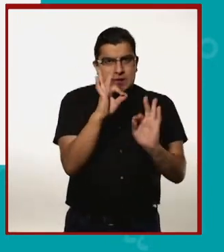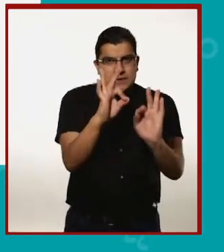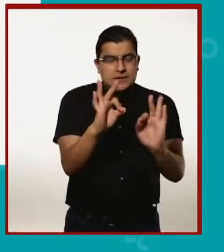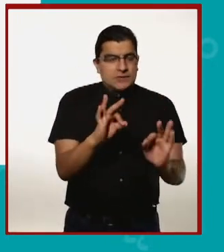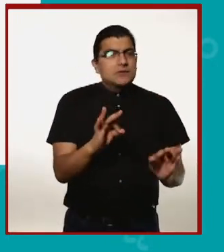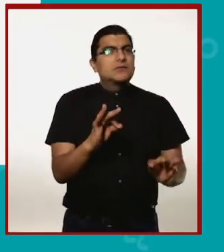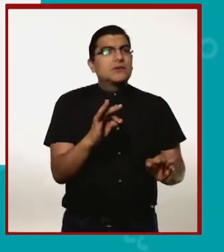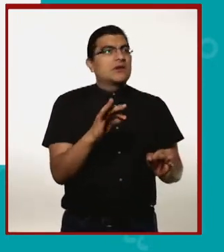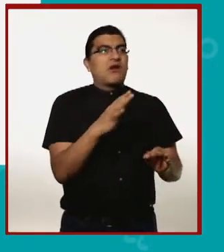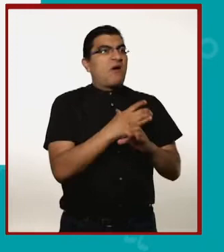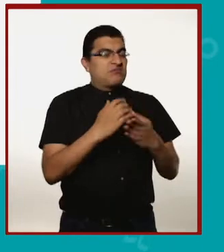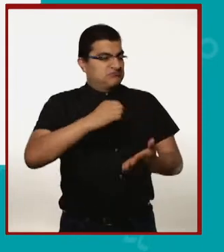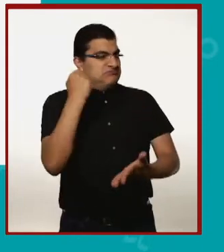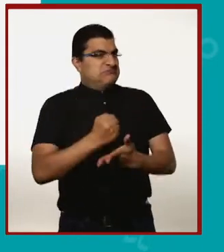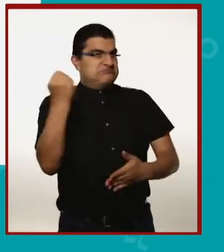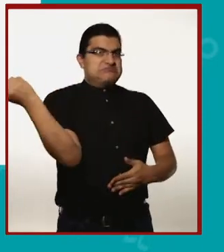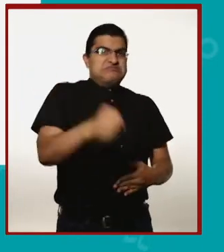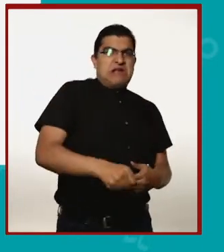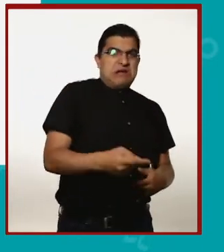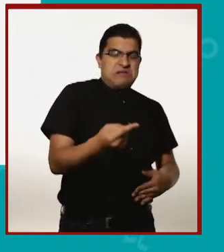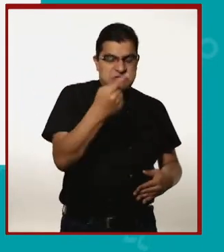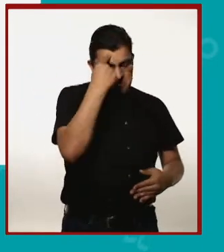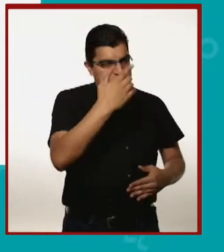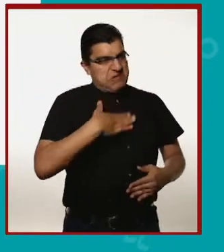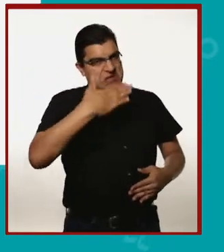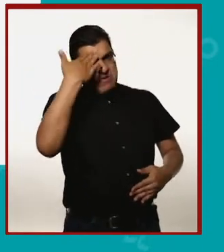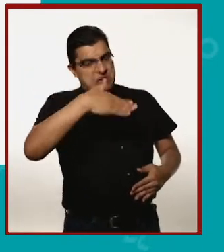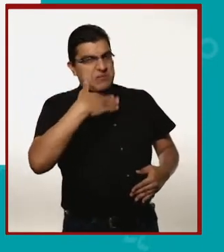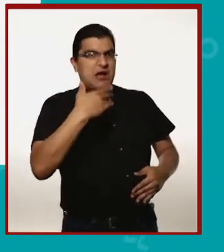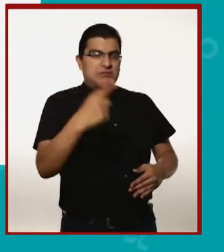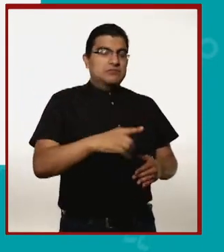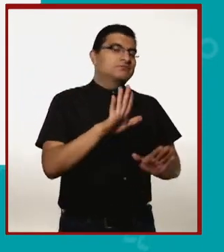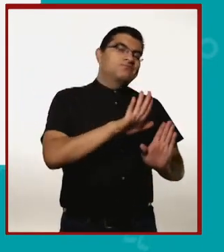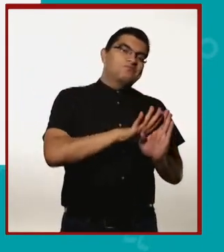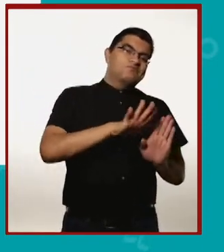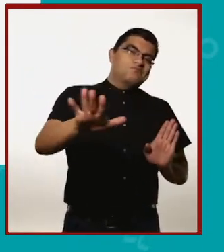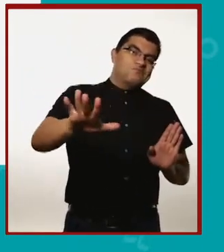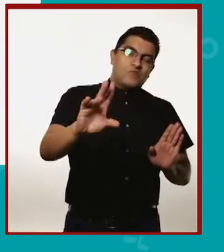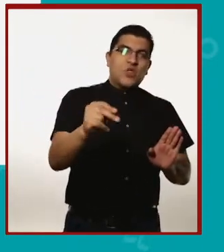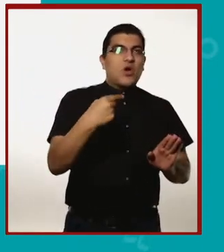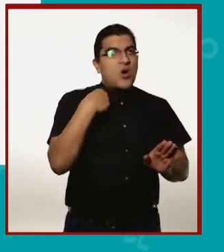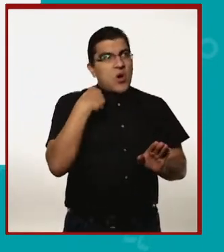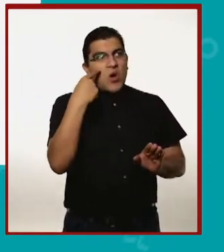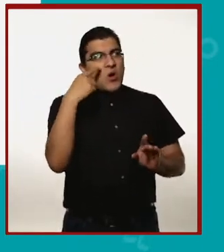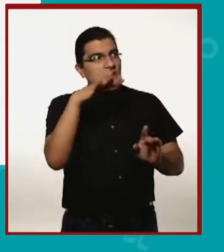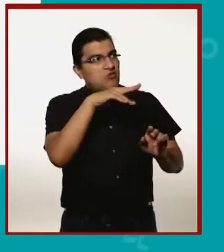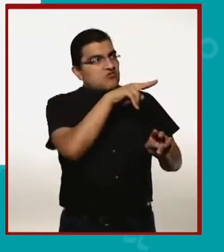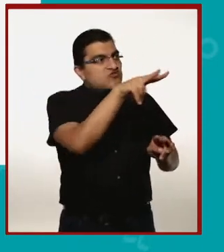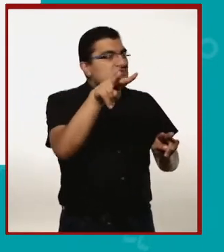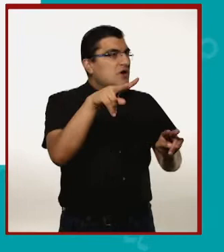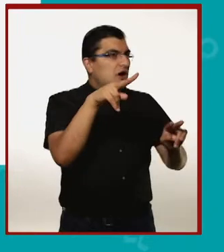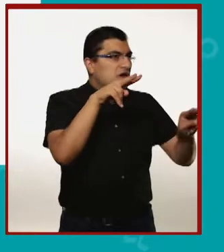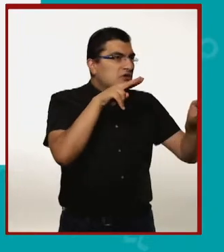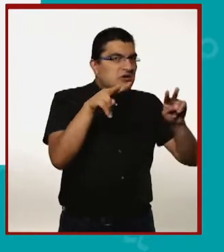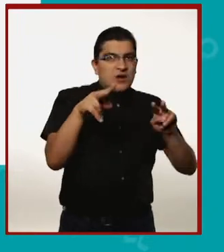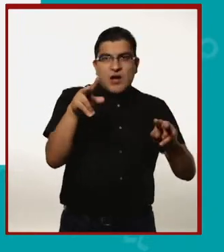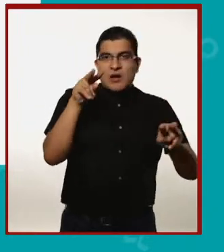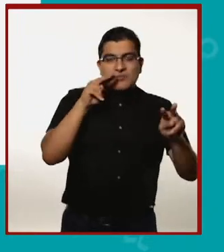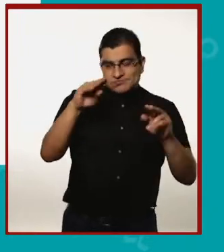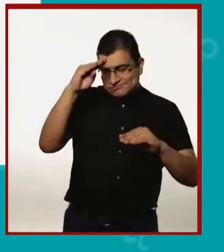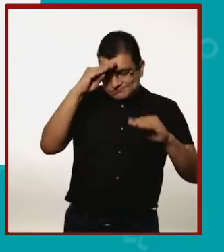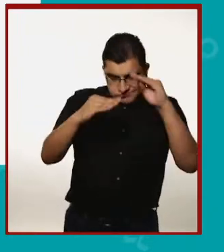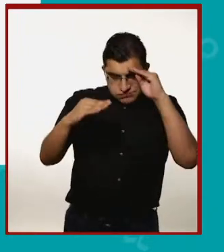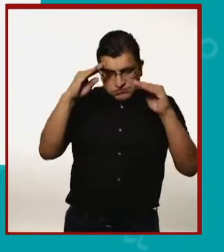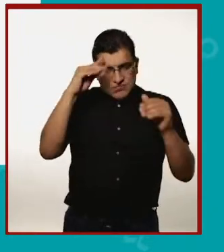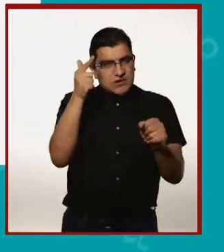que se rechacen las imposiciones, incluso de aquellos que saben más, que observen lo que les rodea, lo